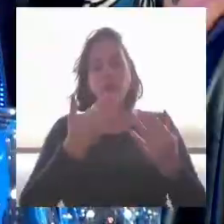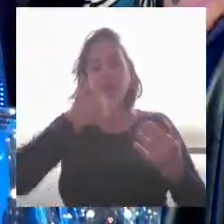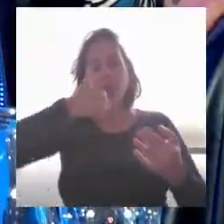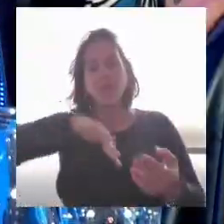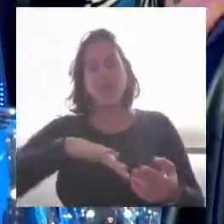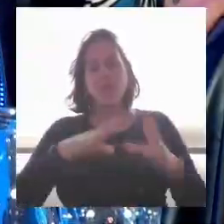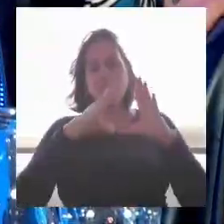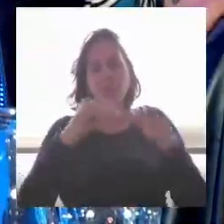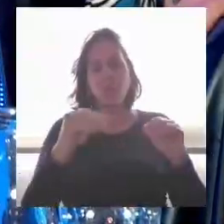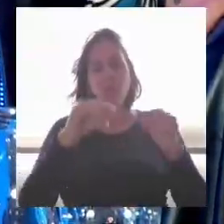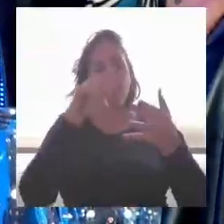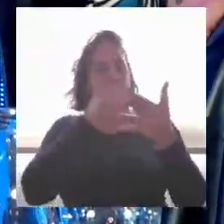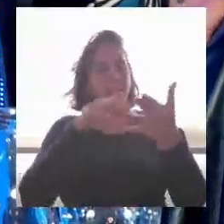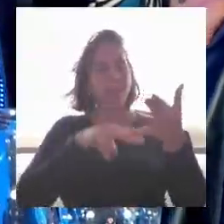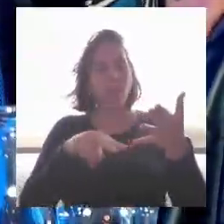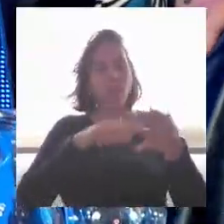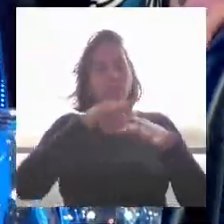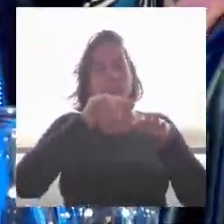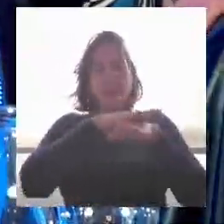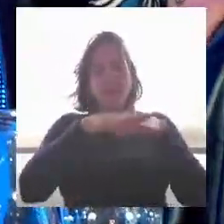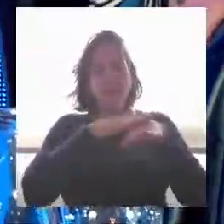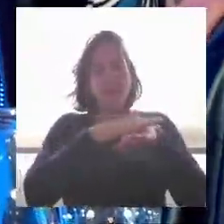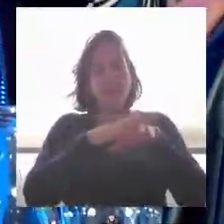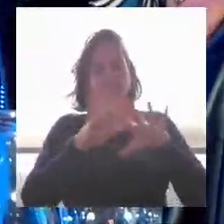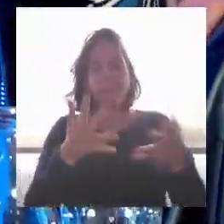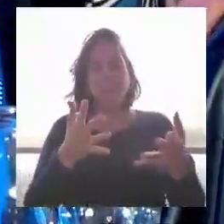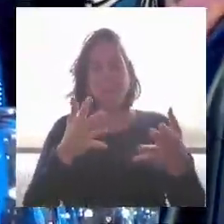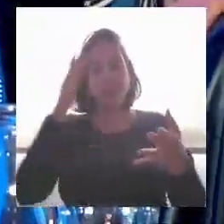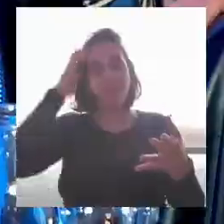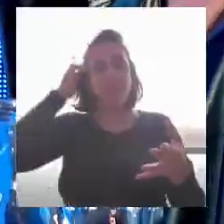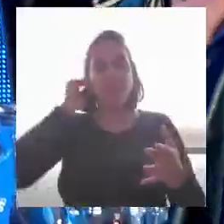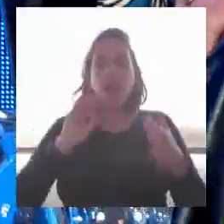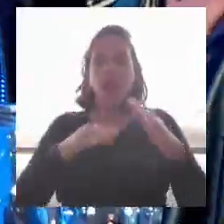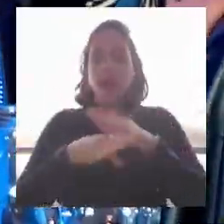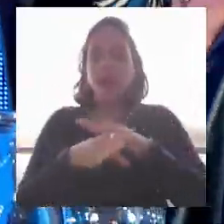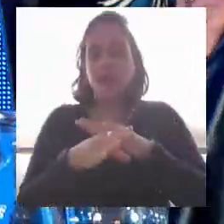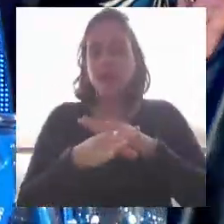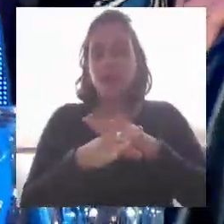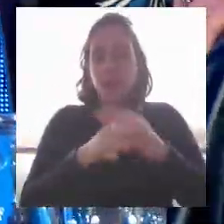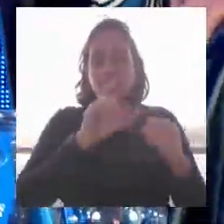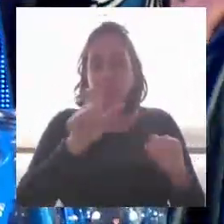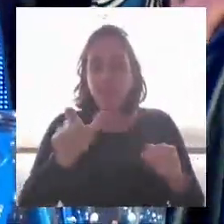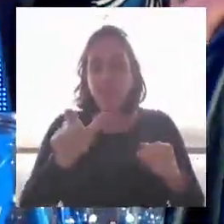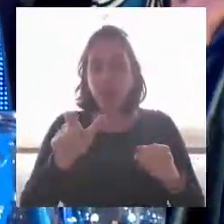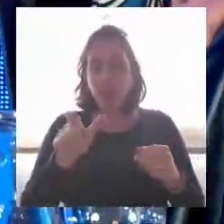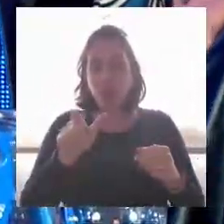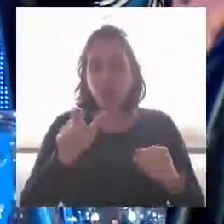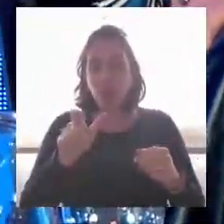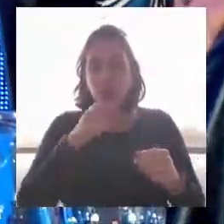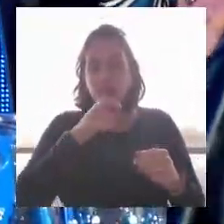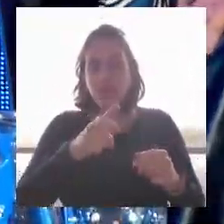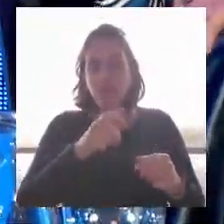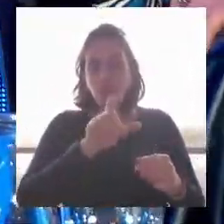incluso la literal, la más básica, se basa en acceder al significado de las palabras. Esta es una condición